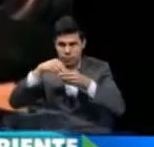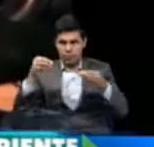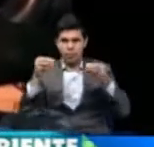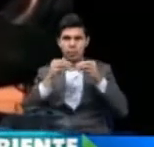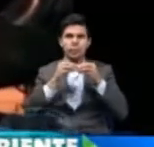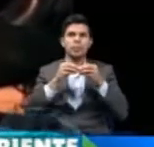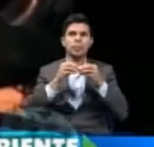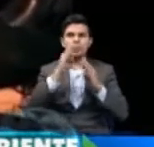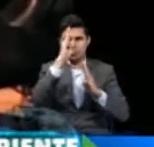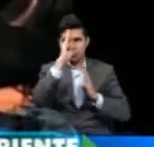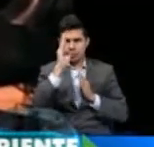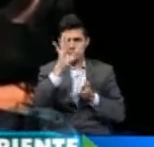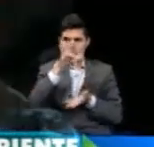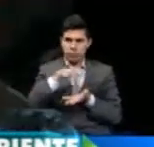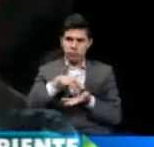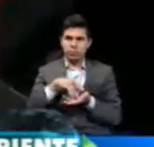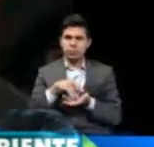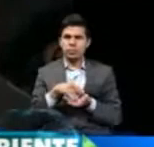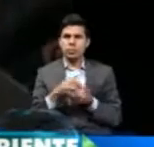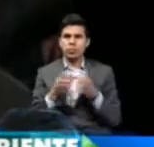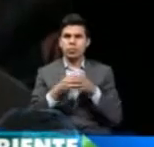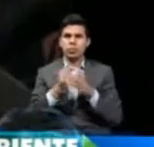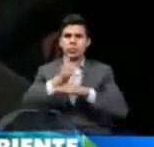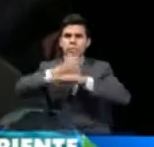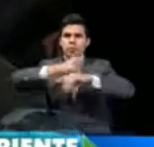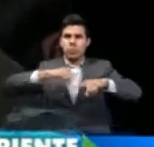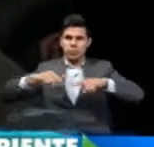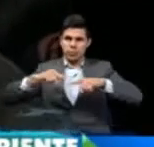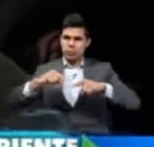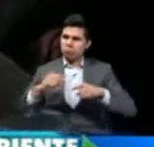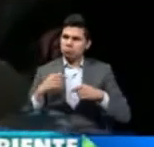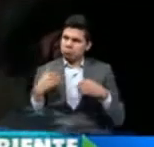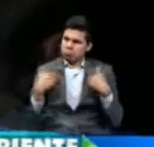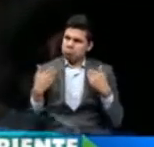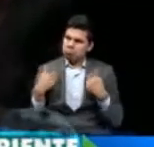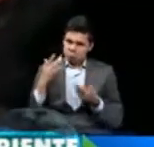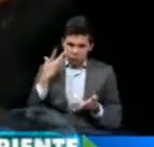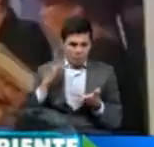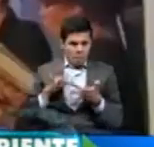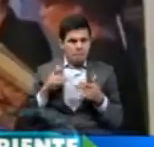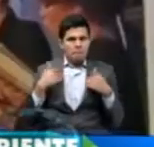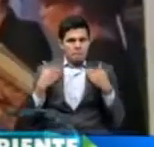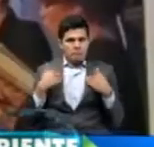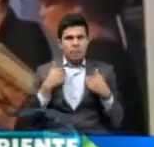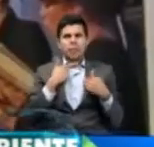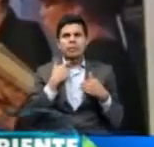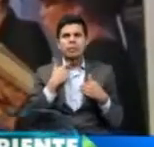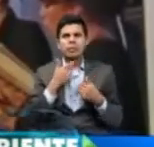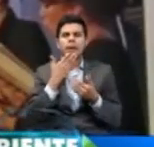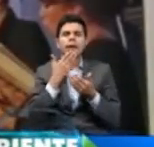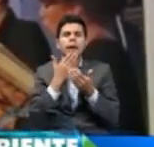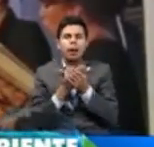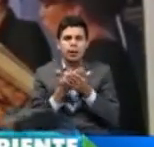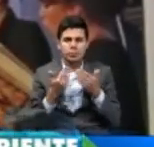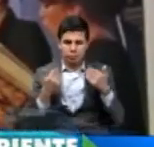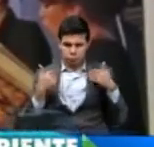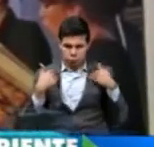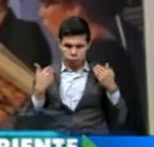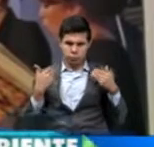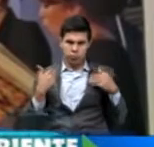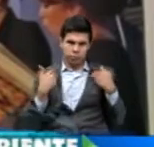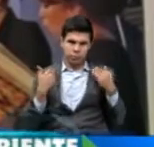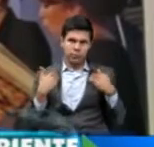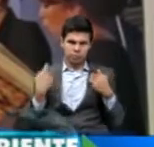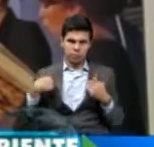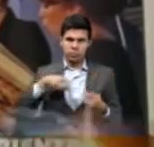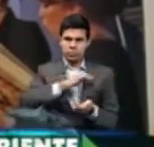Rovira. Los directores de los coros se han sentido como en casa. Estamos muy contentos, agradecidos de esta oportunidad que se nos está